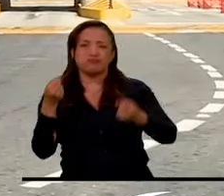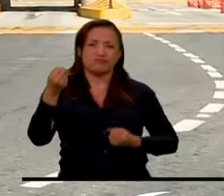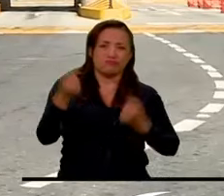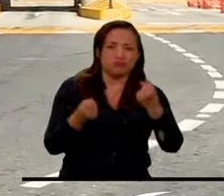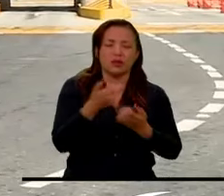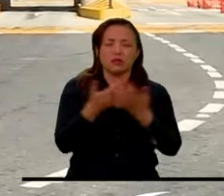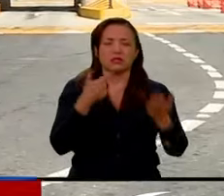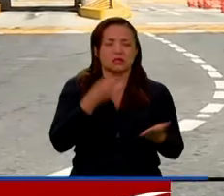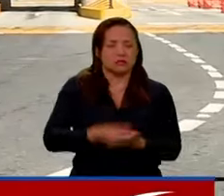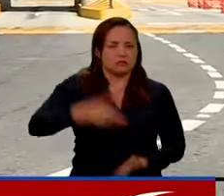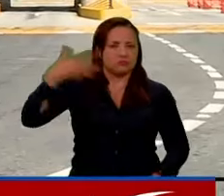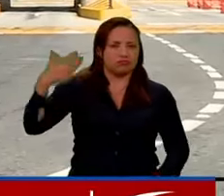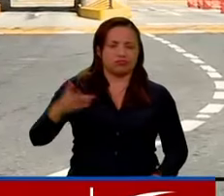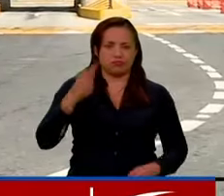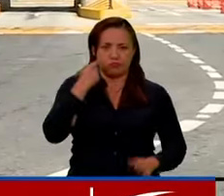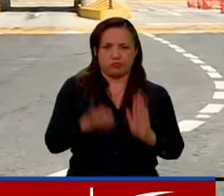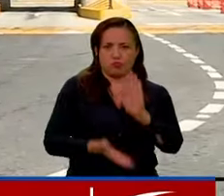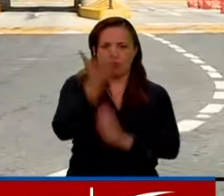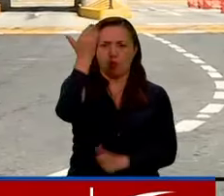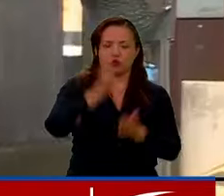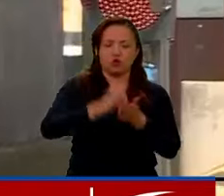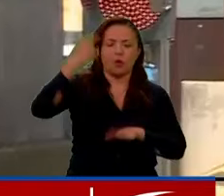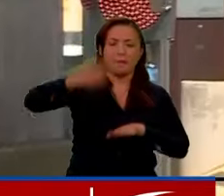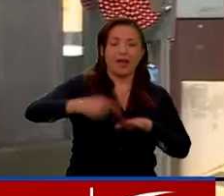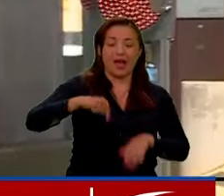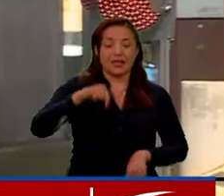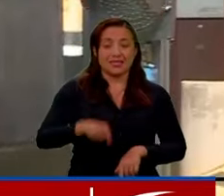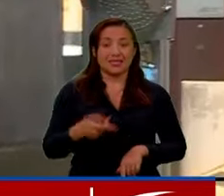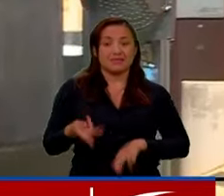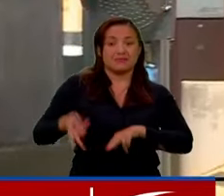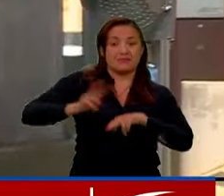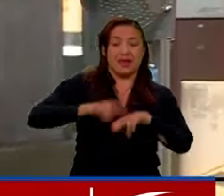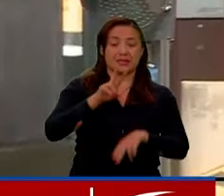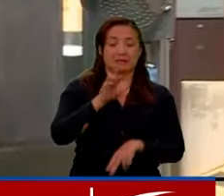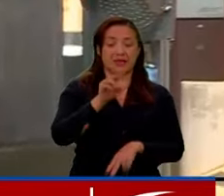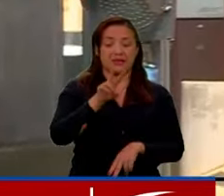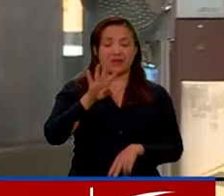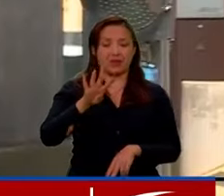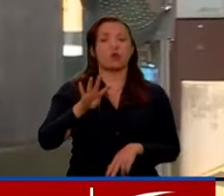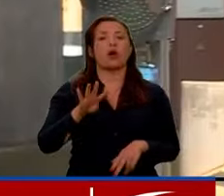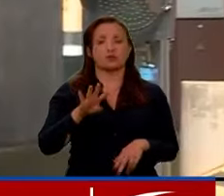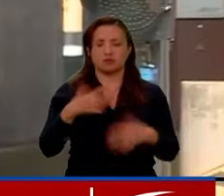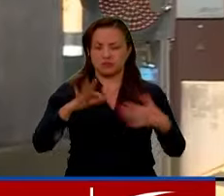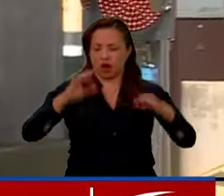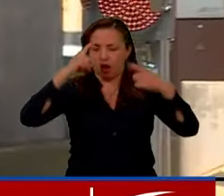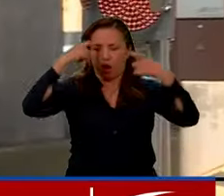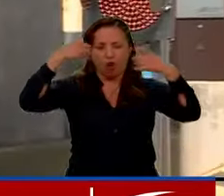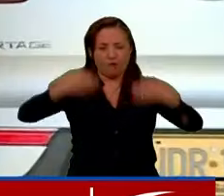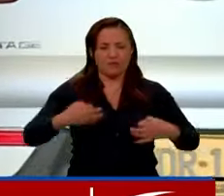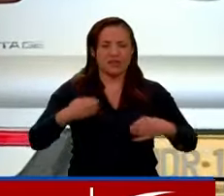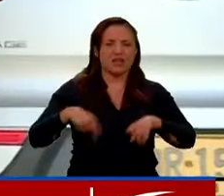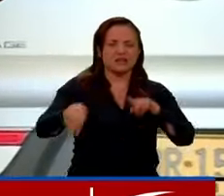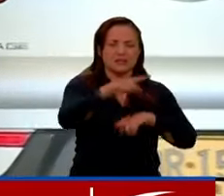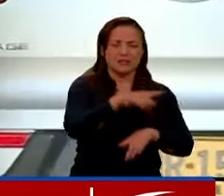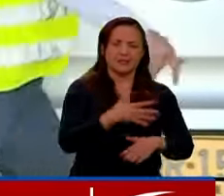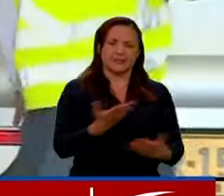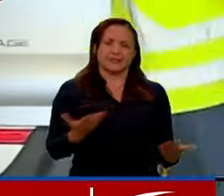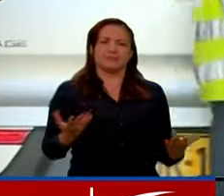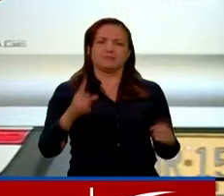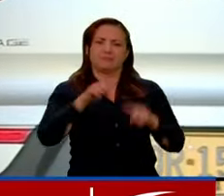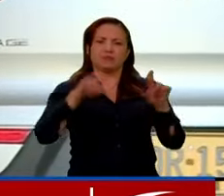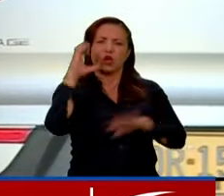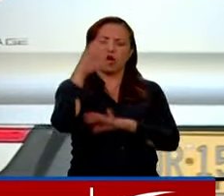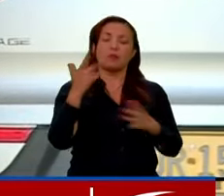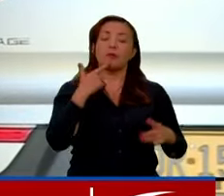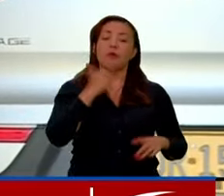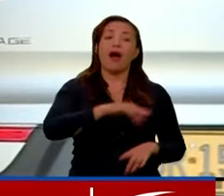El incremento en la tarifa de los peajes para este 2024 ya es oficial y no cayó para nada bien en muchos colombianos. En Antioquia, por ejemplo, el